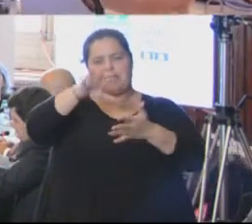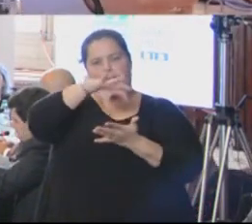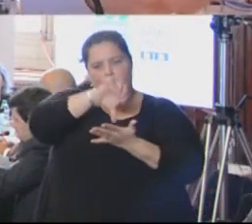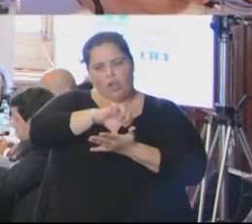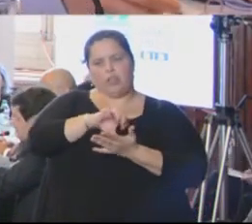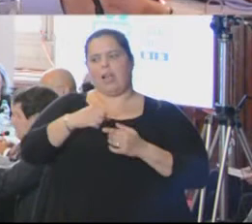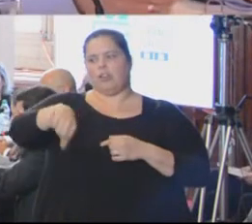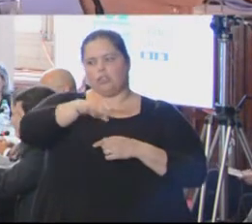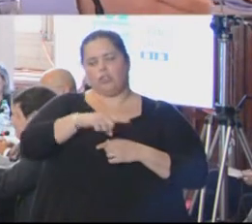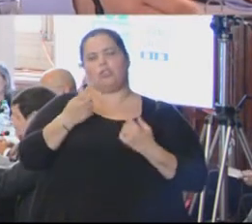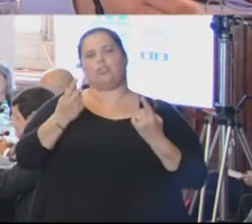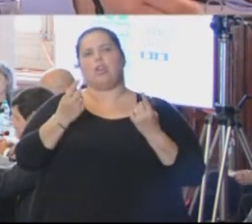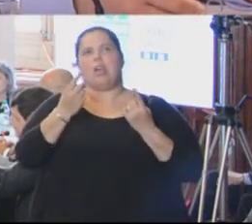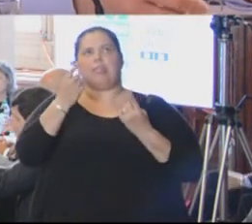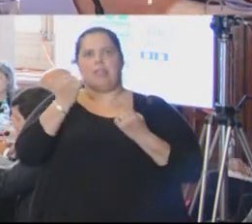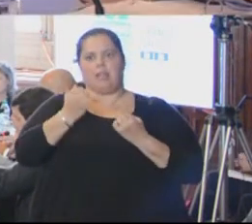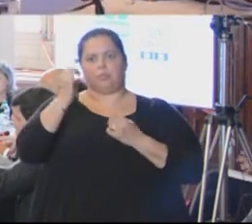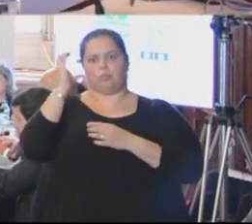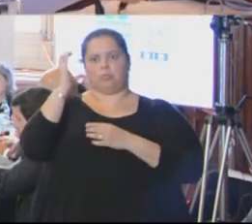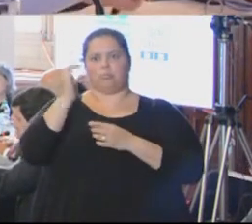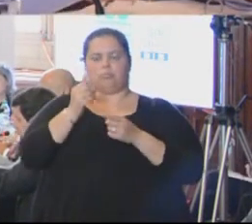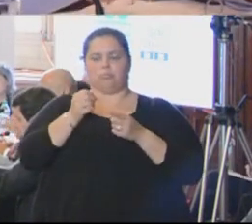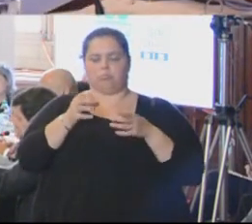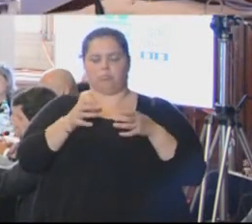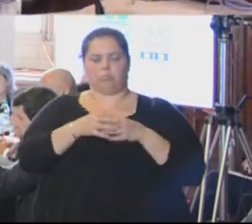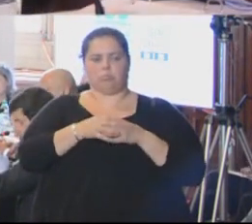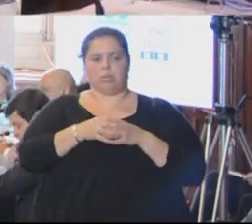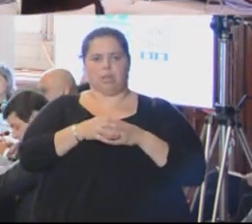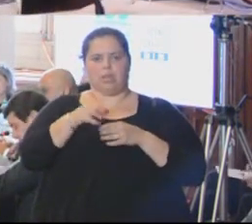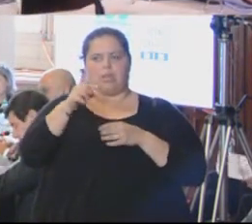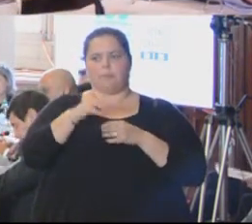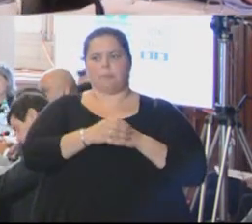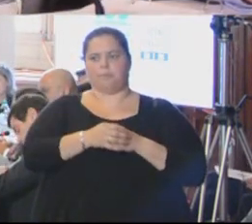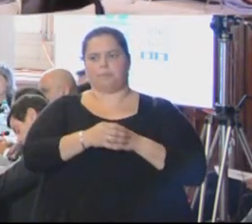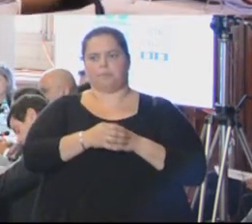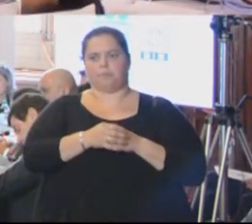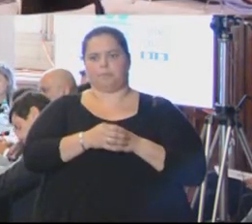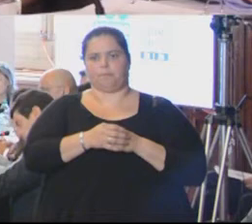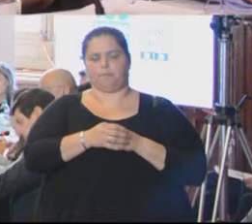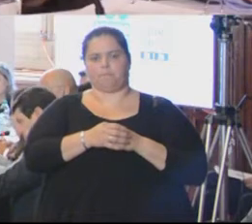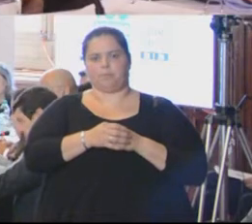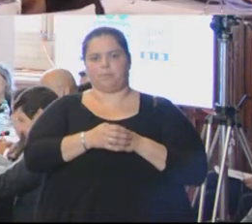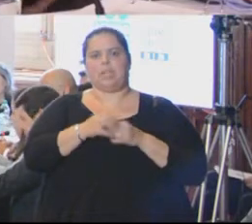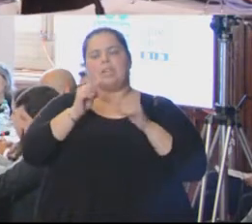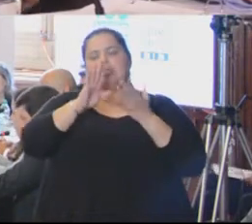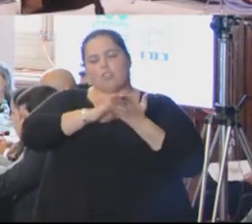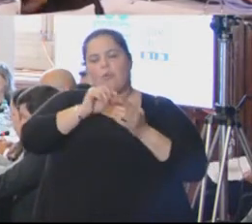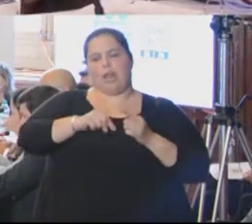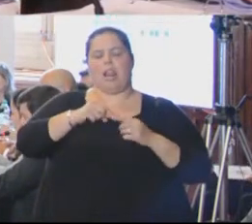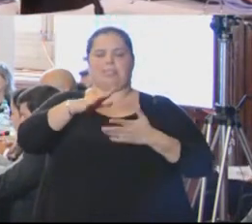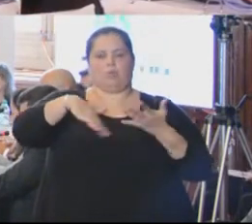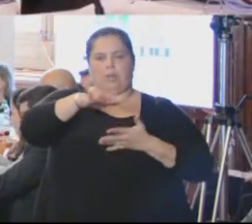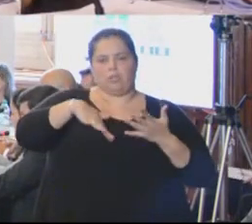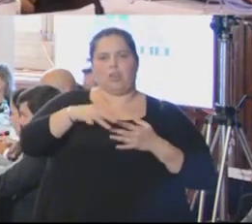Unidas para los Derechos Humanos en Colombia, casos a los que se le aplica la mencionada estrategia de investigación. Sobre los casos verificados